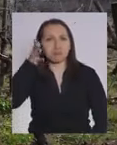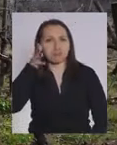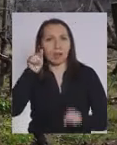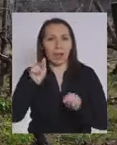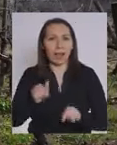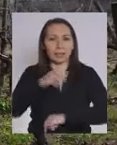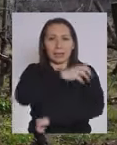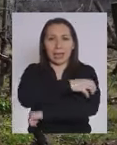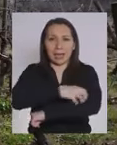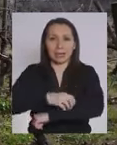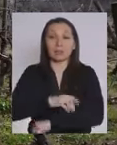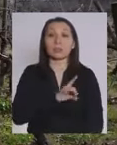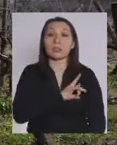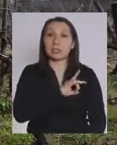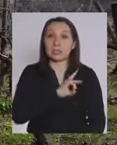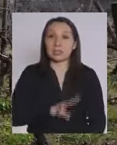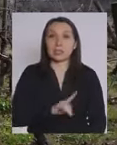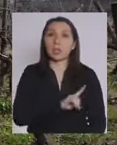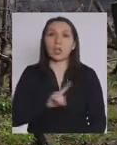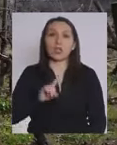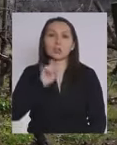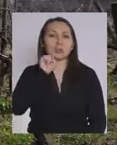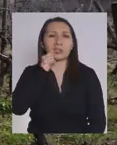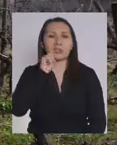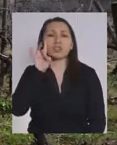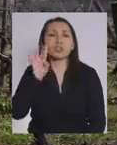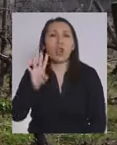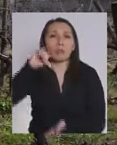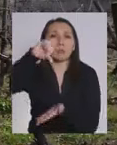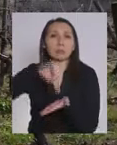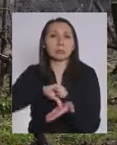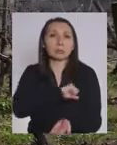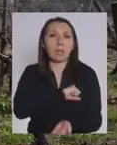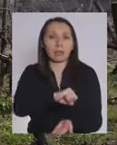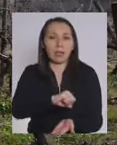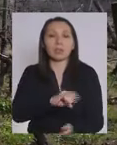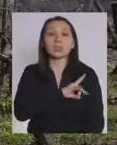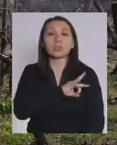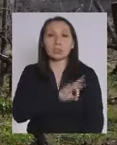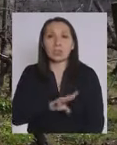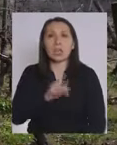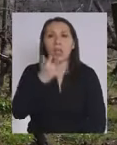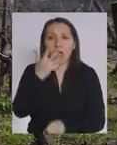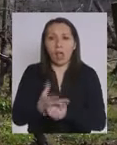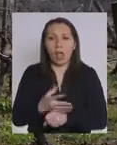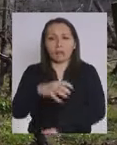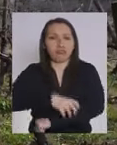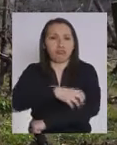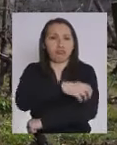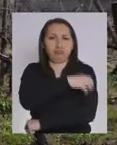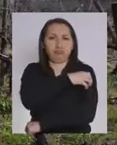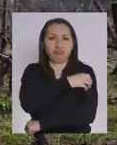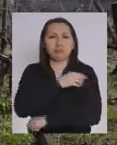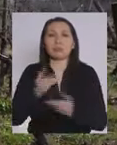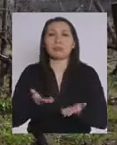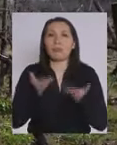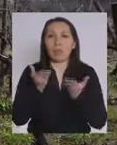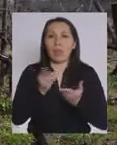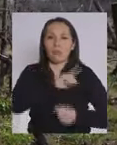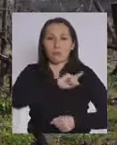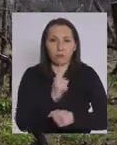regiones chile no es sólo santiago chile lo componen las regiones que dan